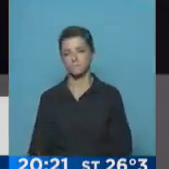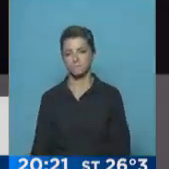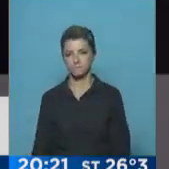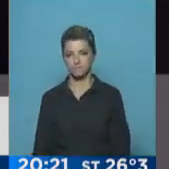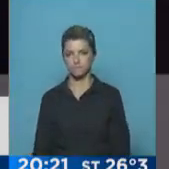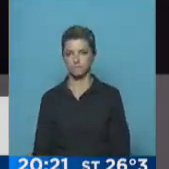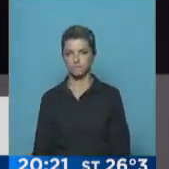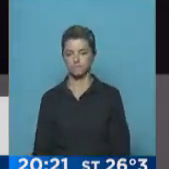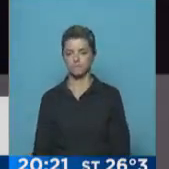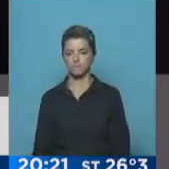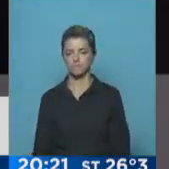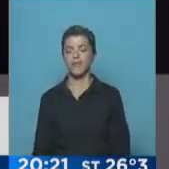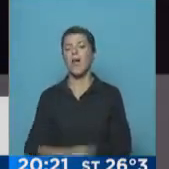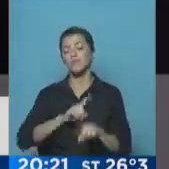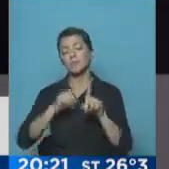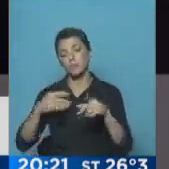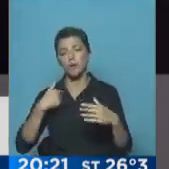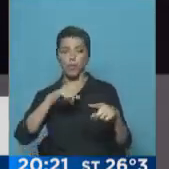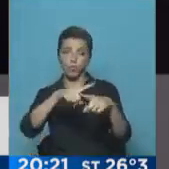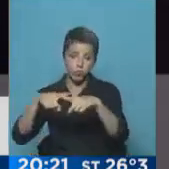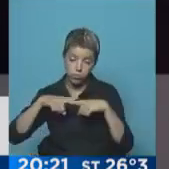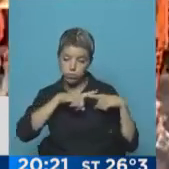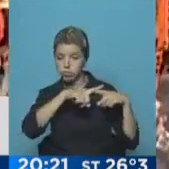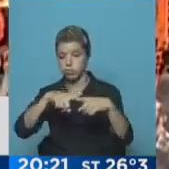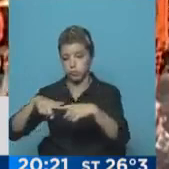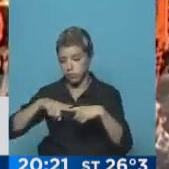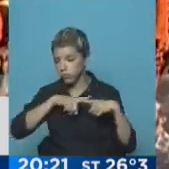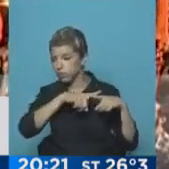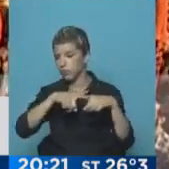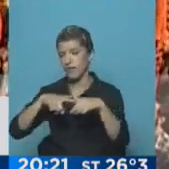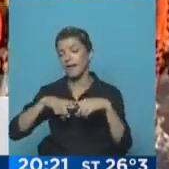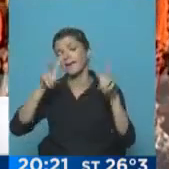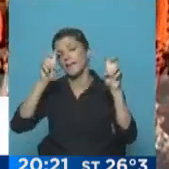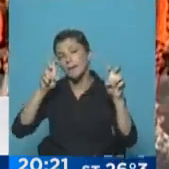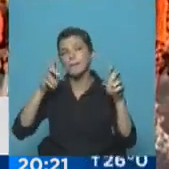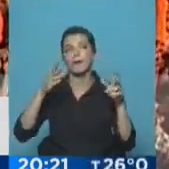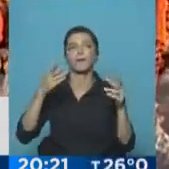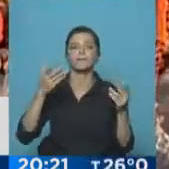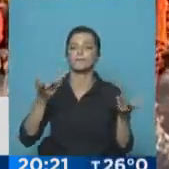mientras nos enroscamos en cuestiones de si la